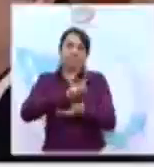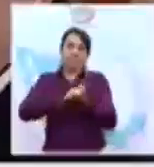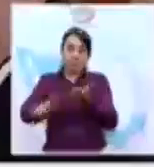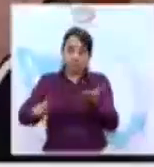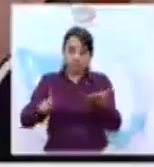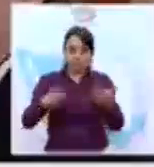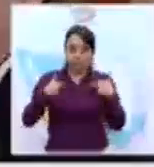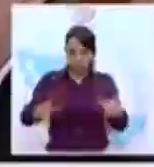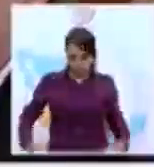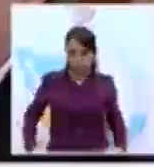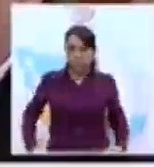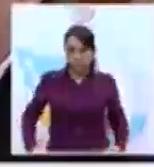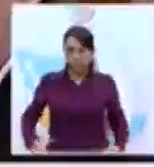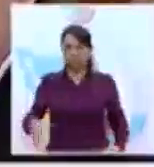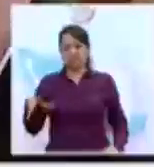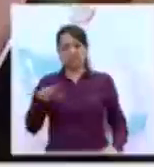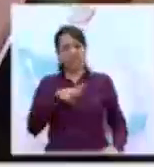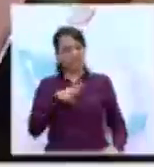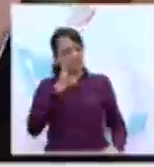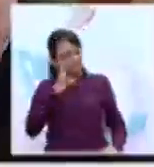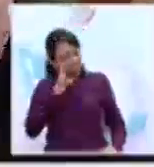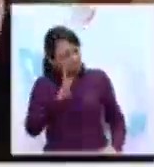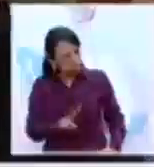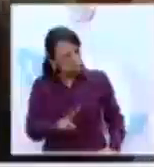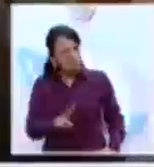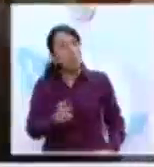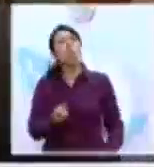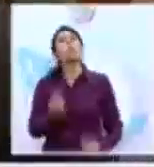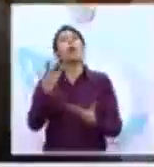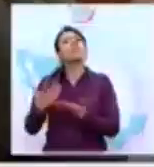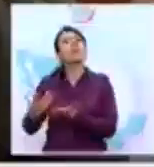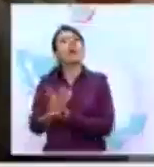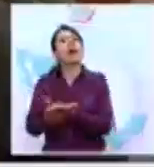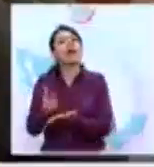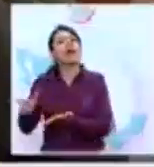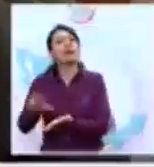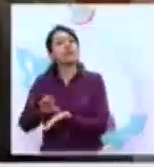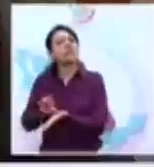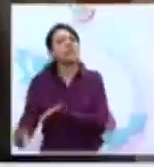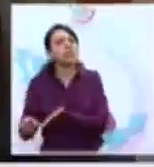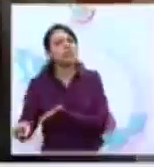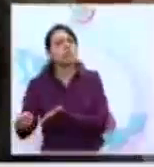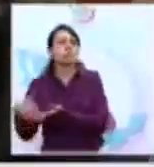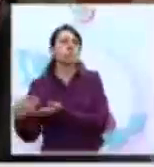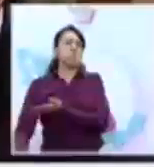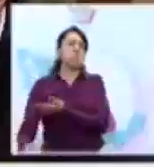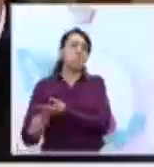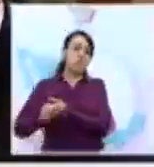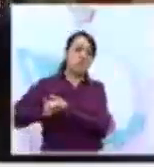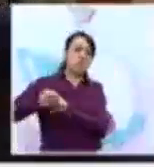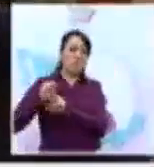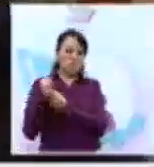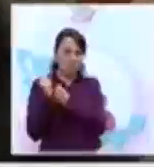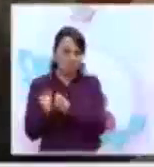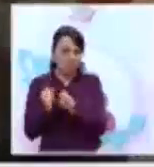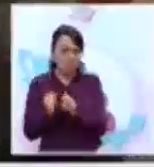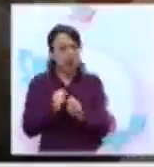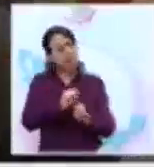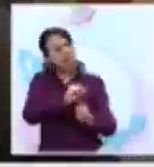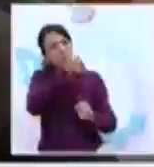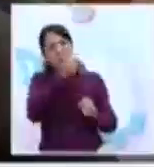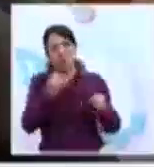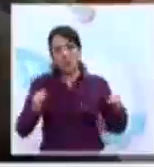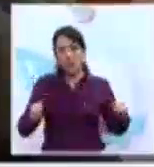nóminas de políticos ahí mismo, pues en razón del favor por el nombramiento, y seguramente en otros órganos autónomos.